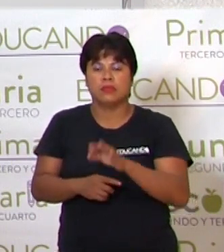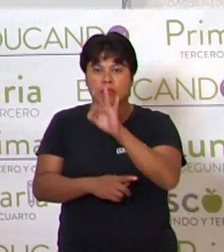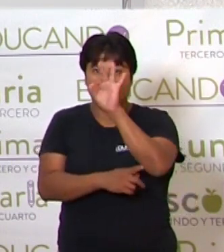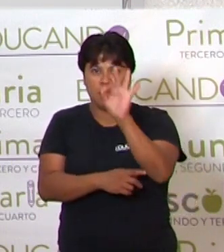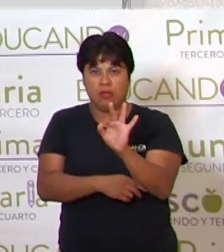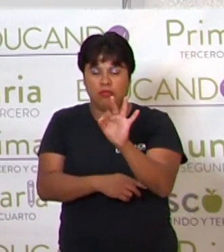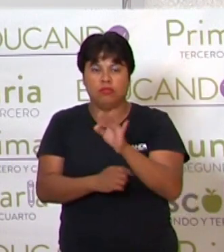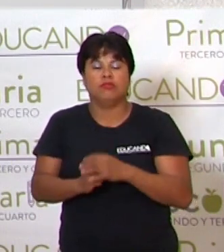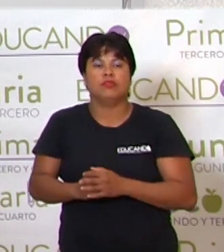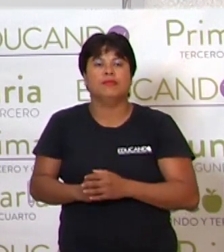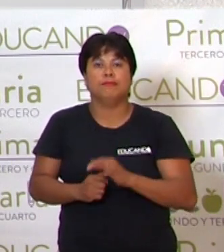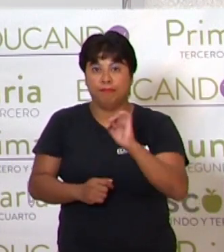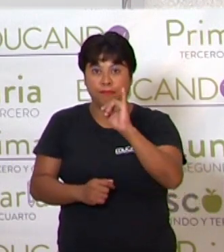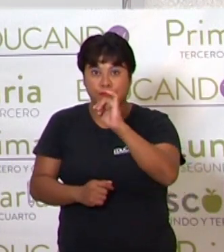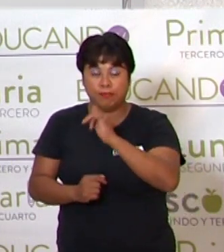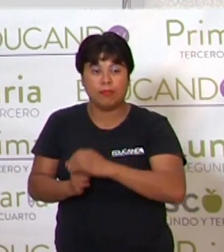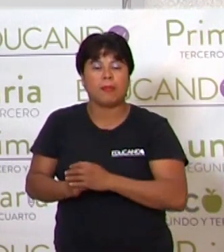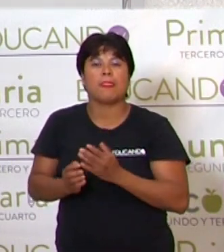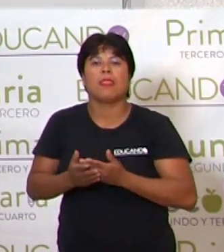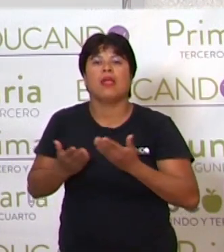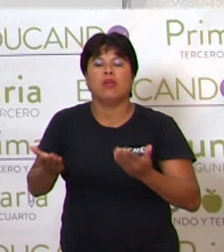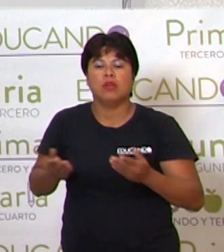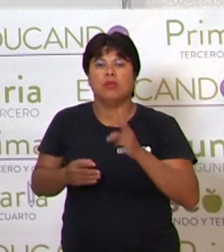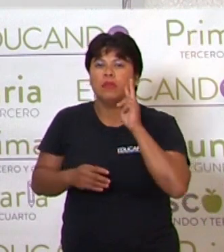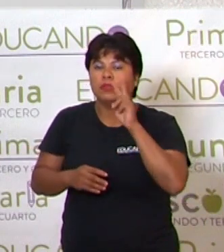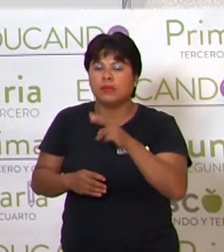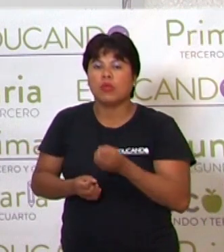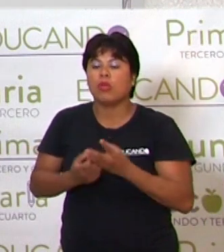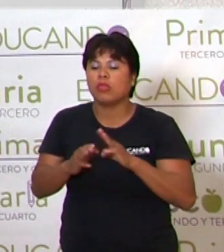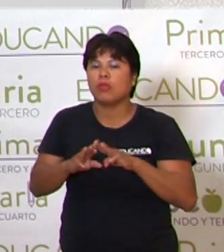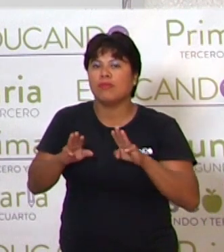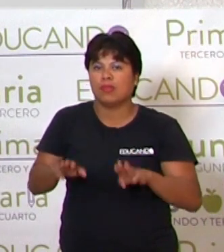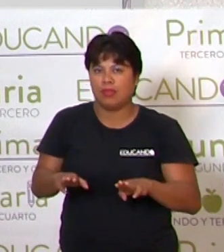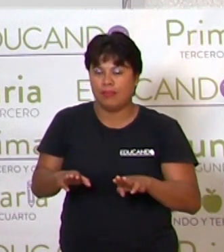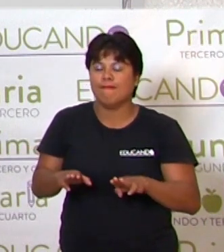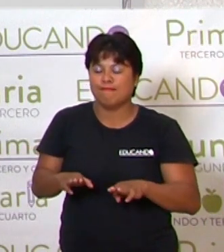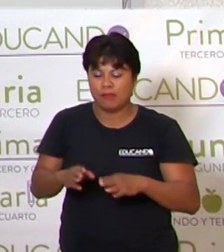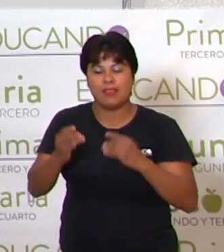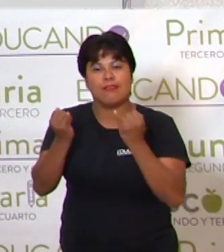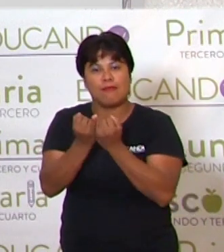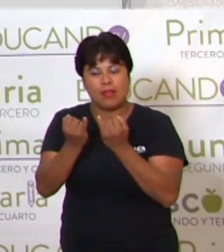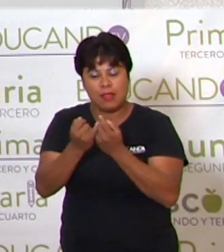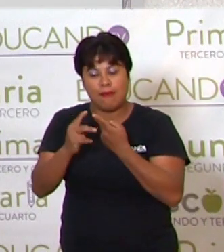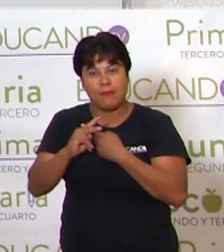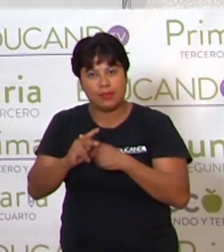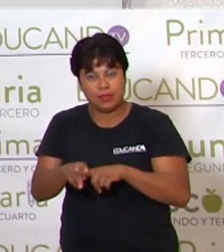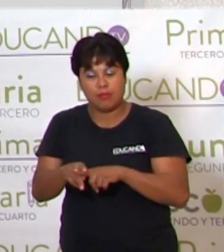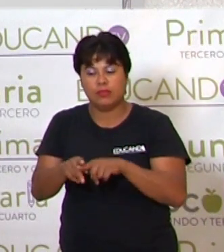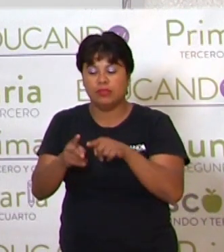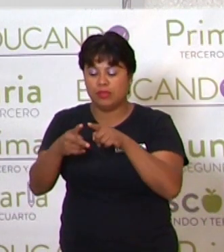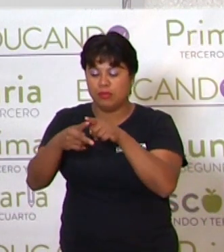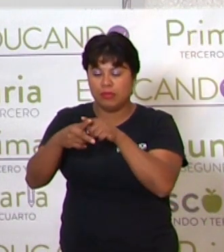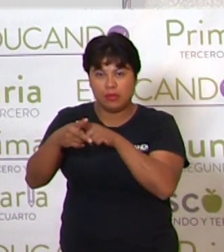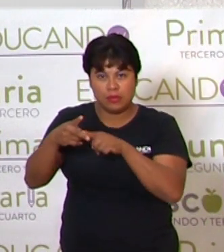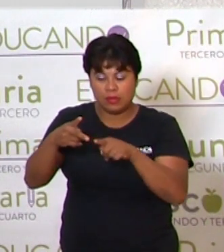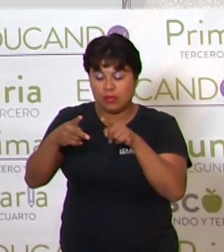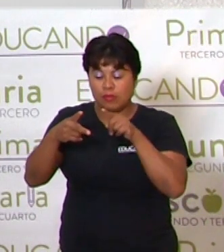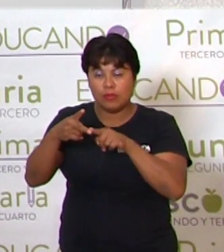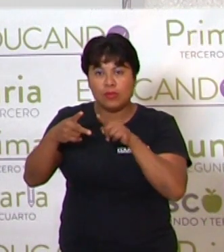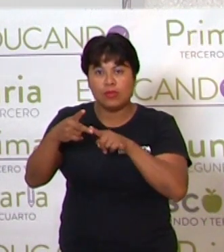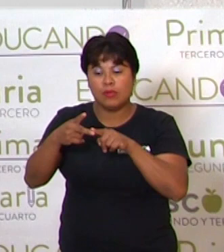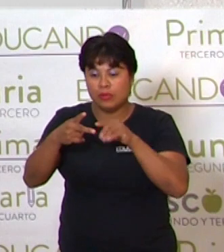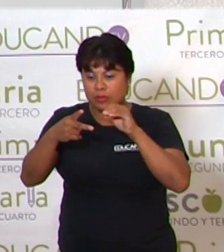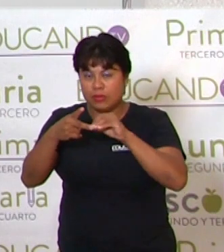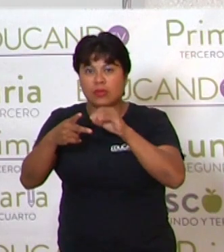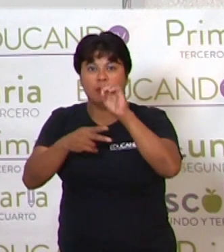grados, ¿sí? Ahora vamos a ver cuánto mide este. Igual, partimos en el vértice, ponemos el